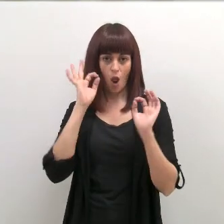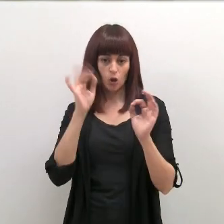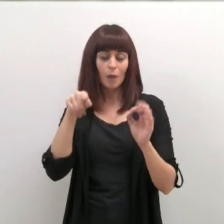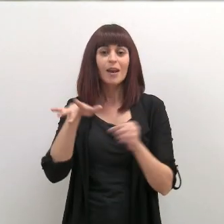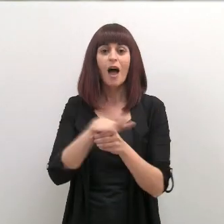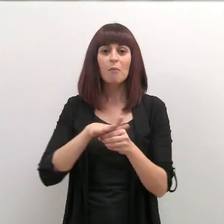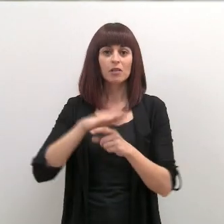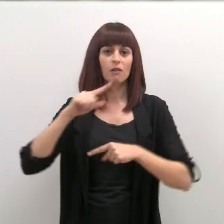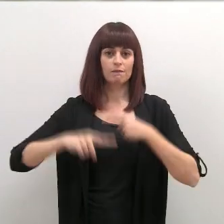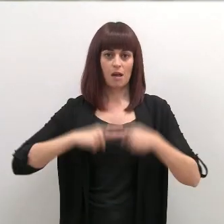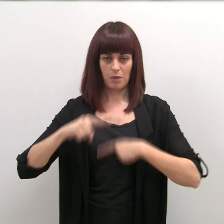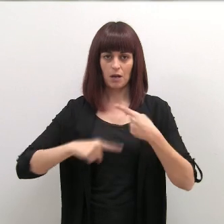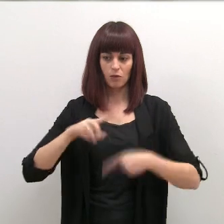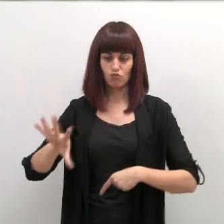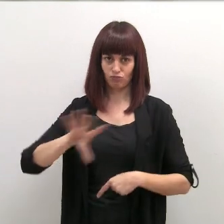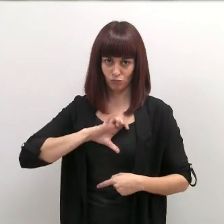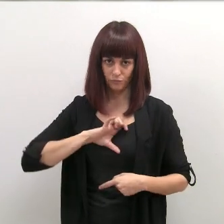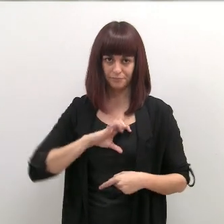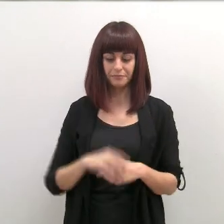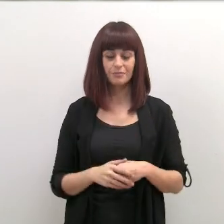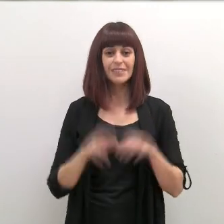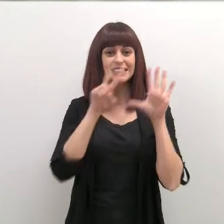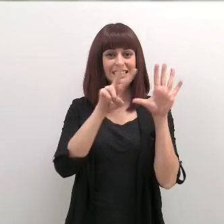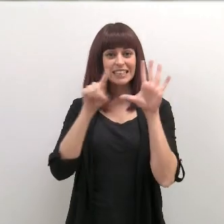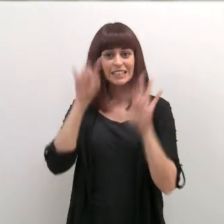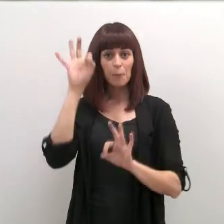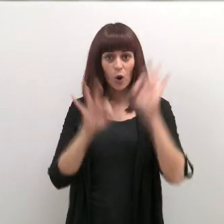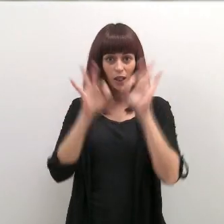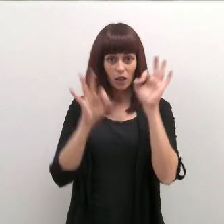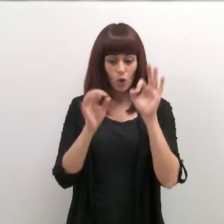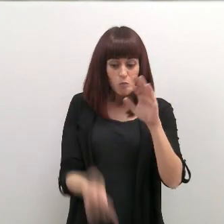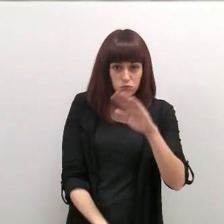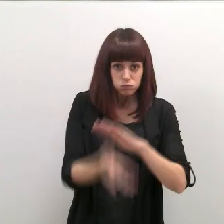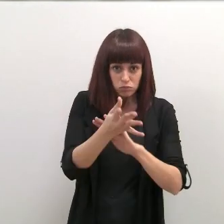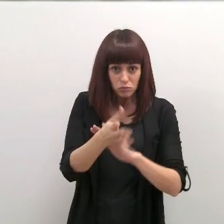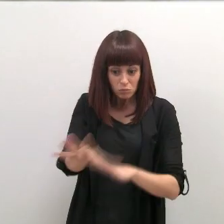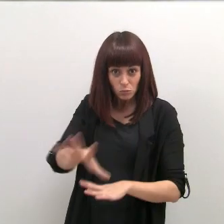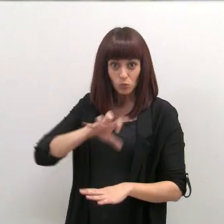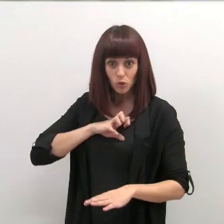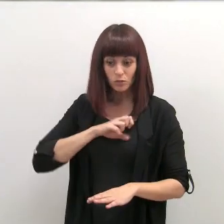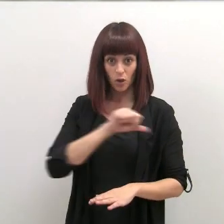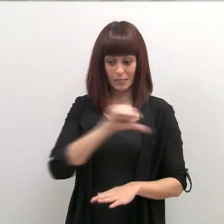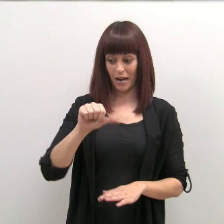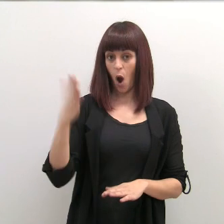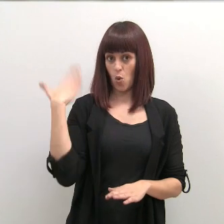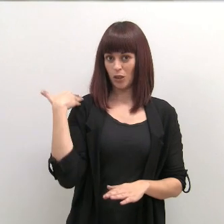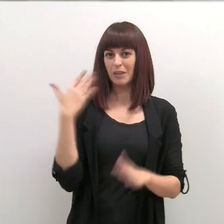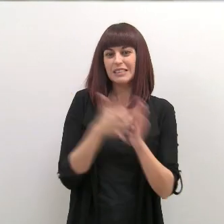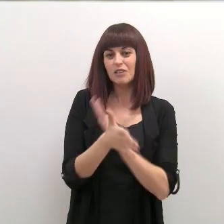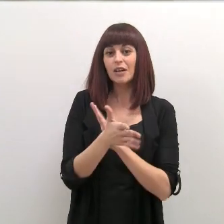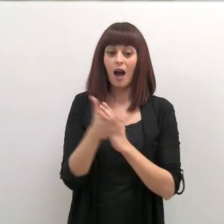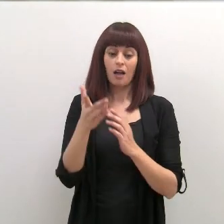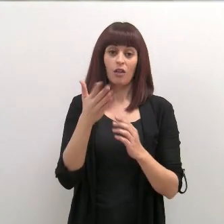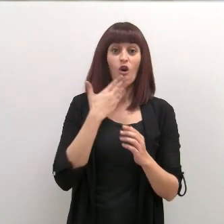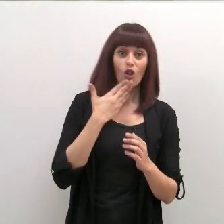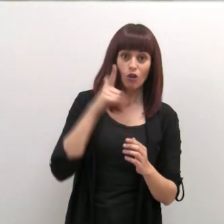ámbito familiar. De hecho, el 76% de los brotes de la última semana son de ocio y familiar. Y en